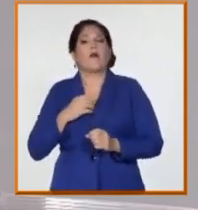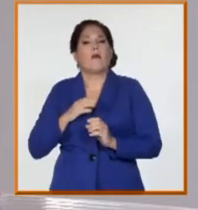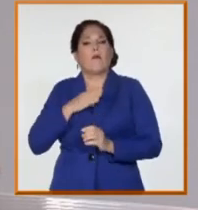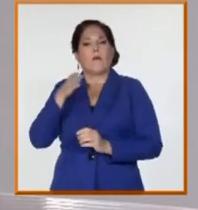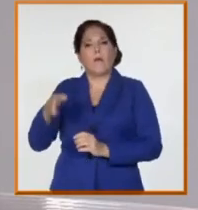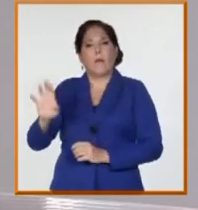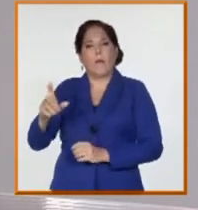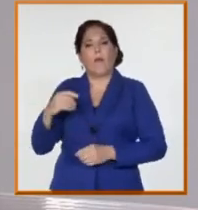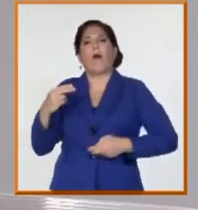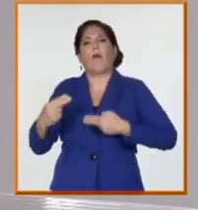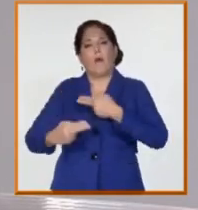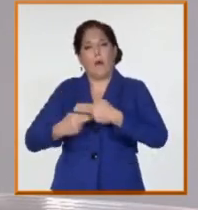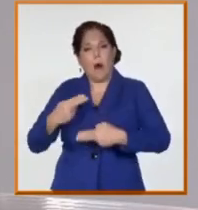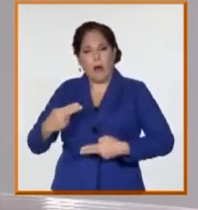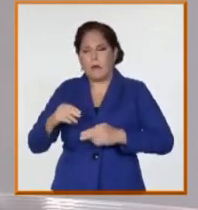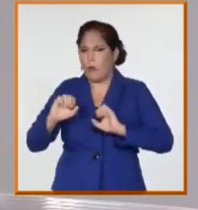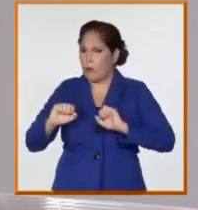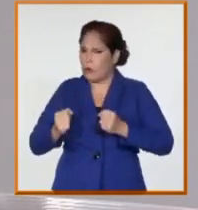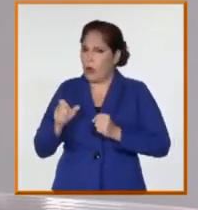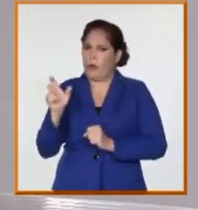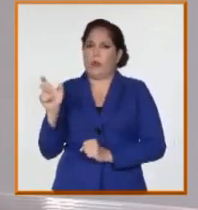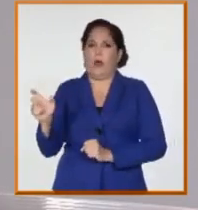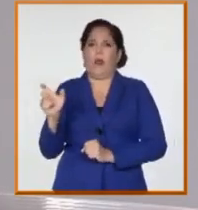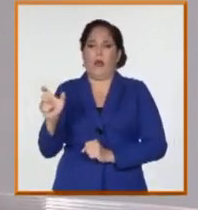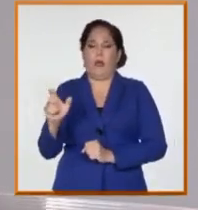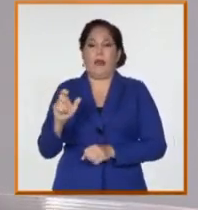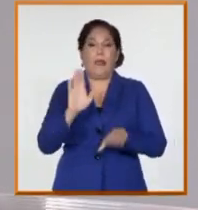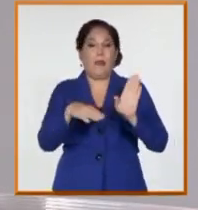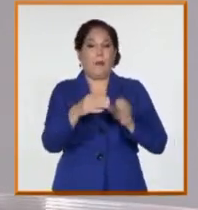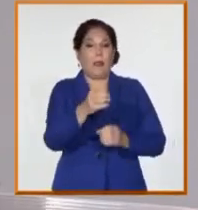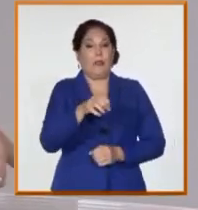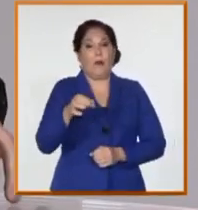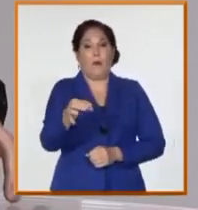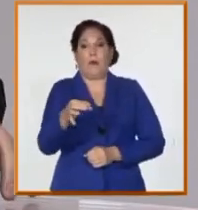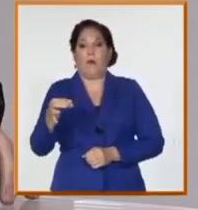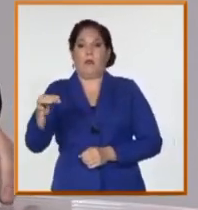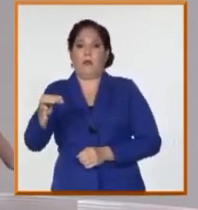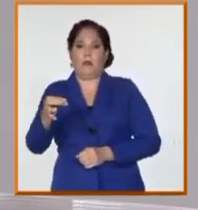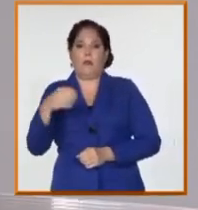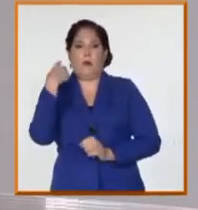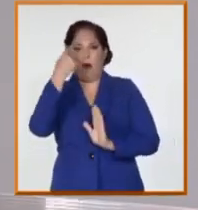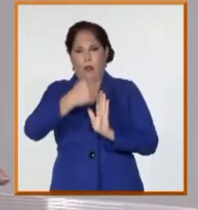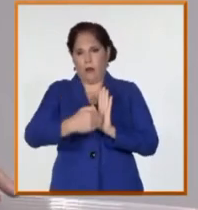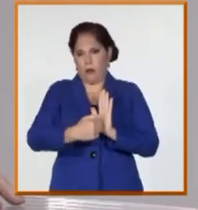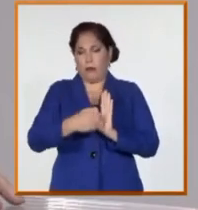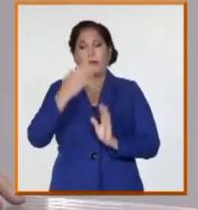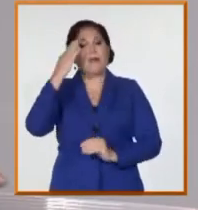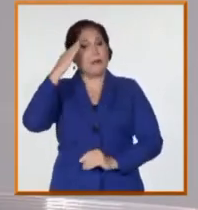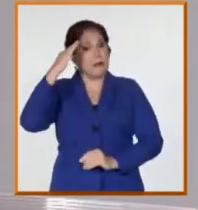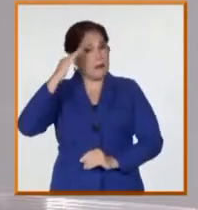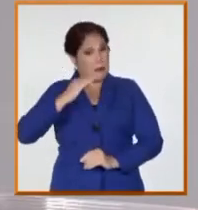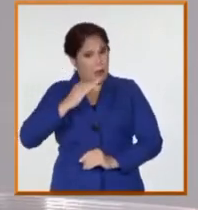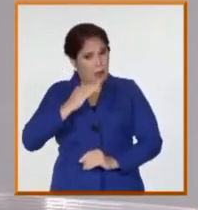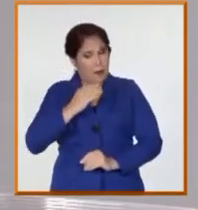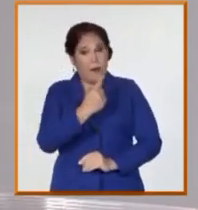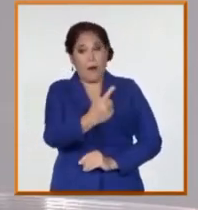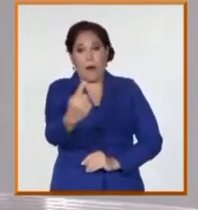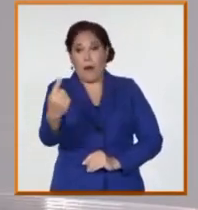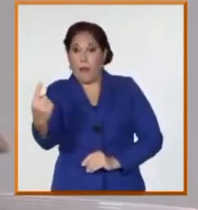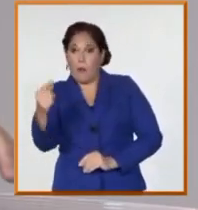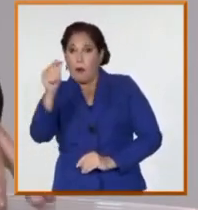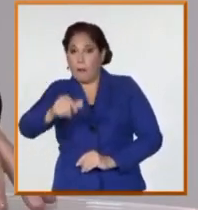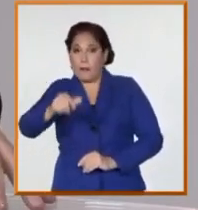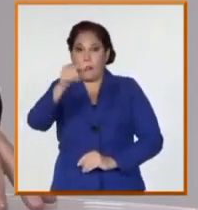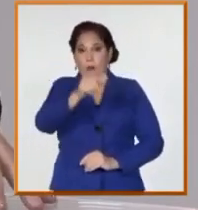todas las empresas con la particularidad de las localidades Y dónde se encuentra cada uno que aunque lo conocíamos pero las particularidades de cada